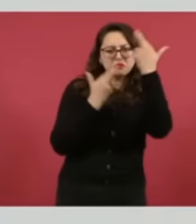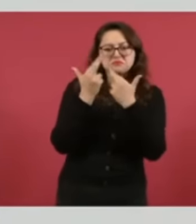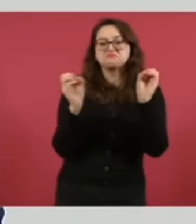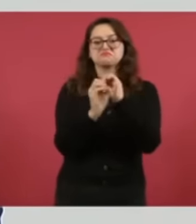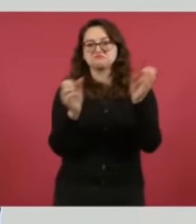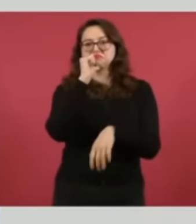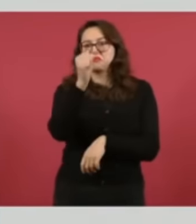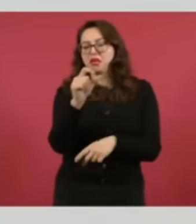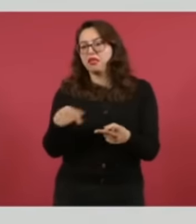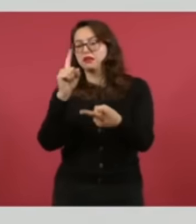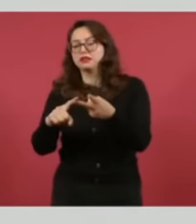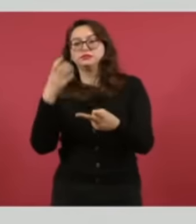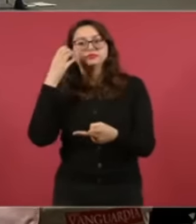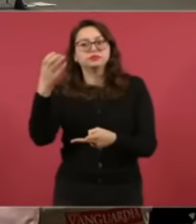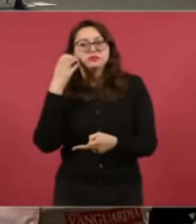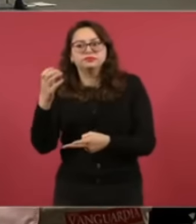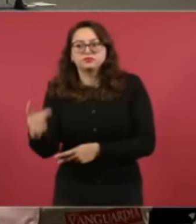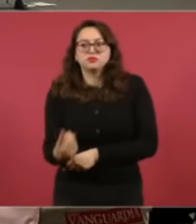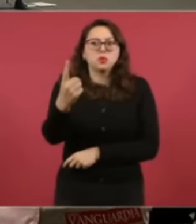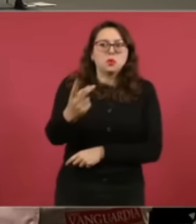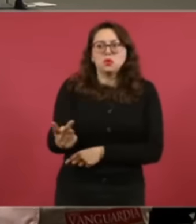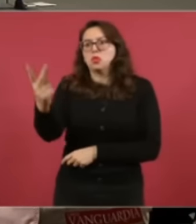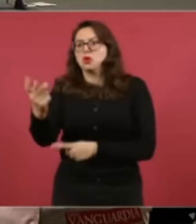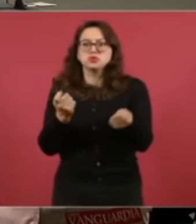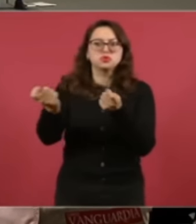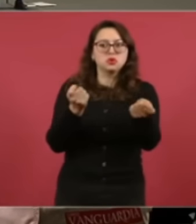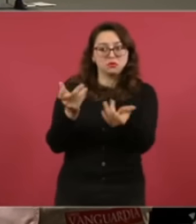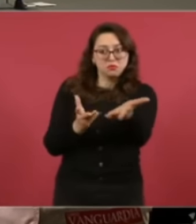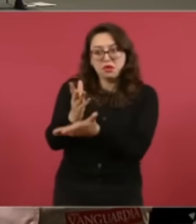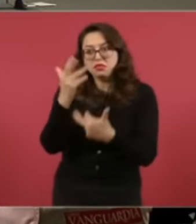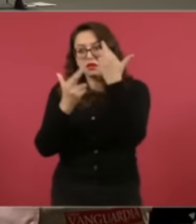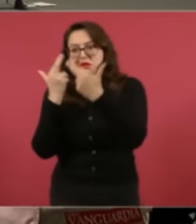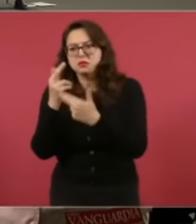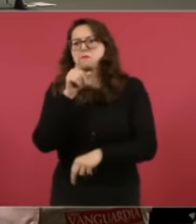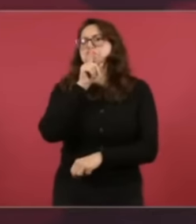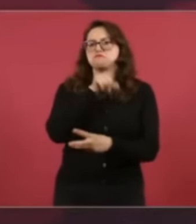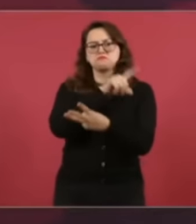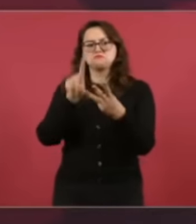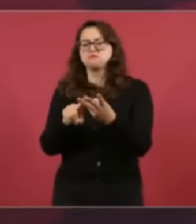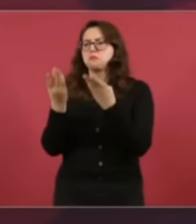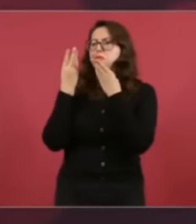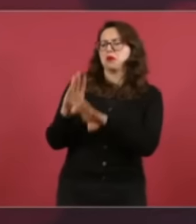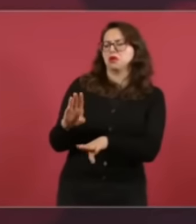No. ¿Se meten con el monopolio de los bancos? No.